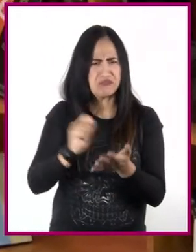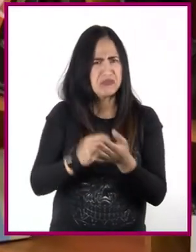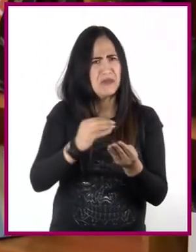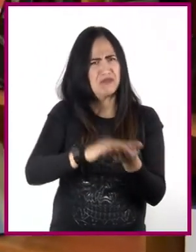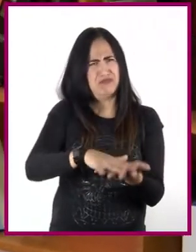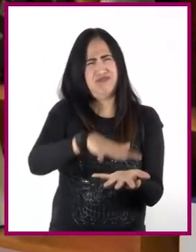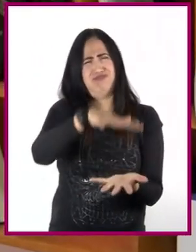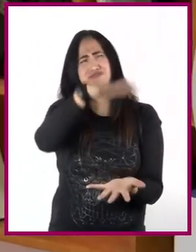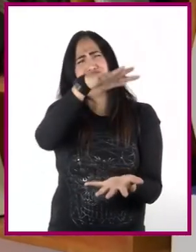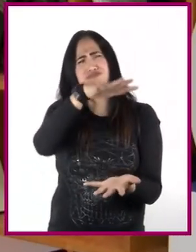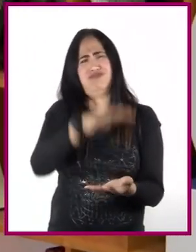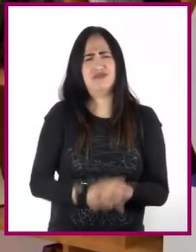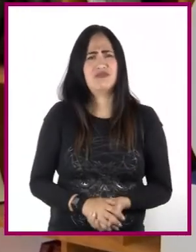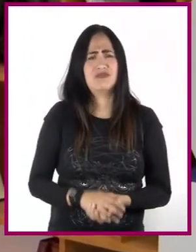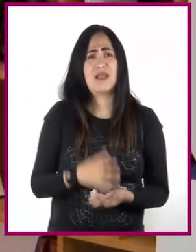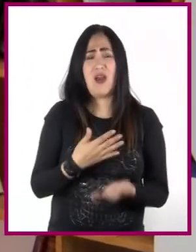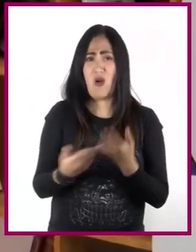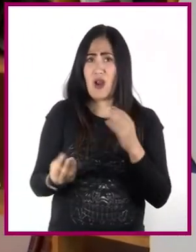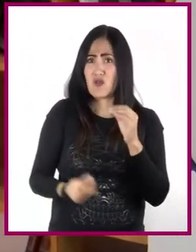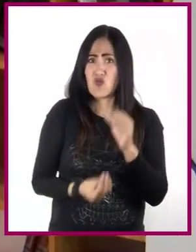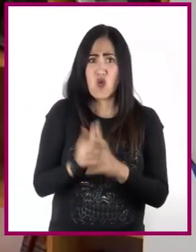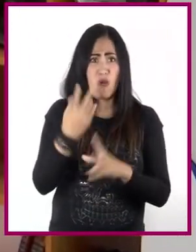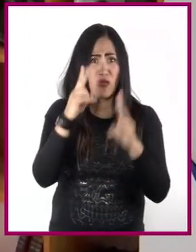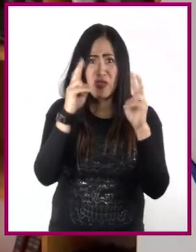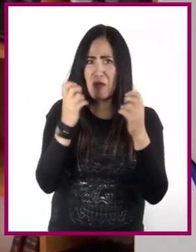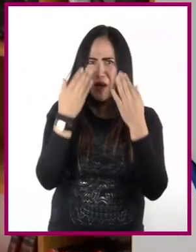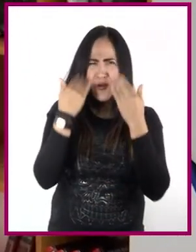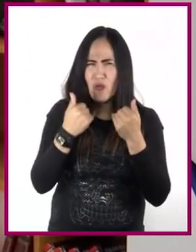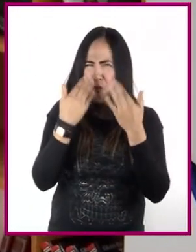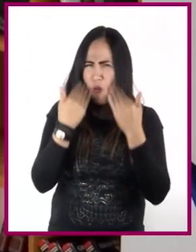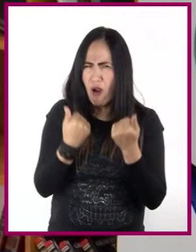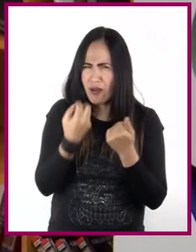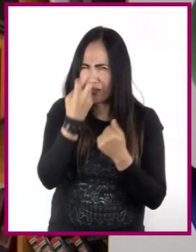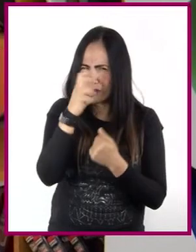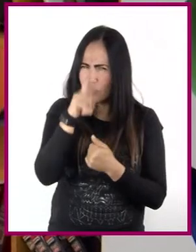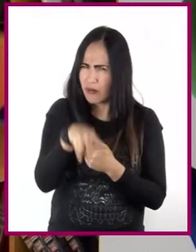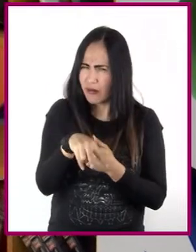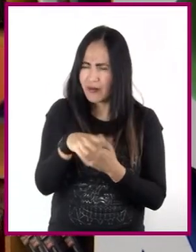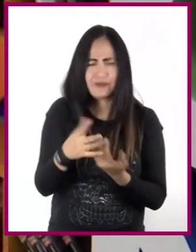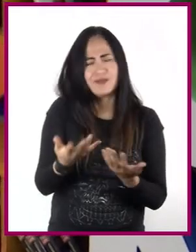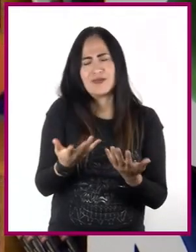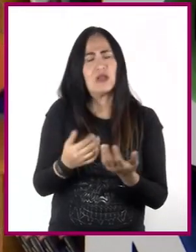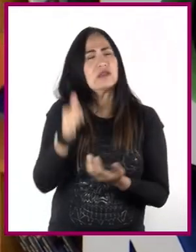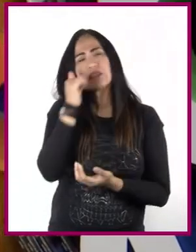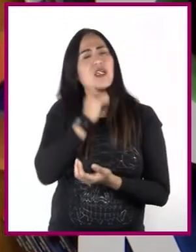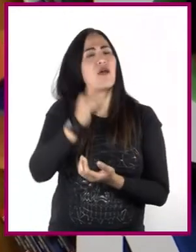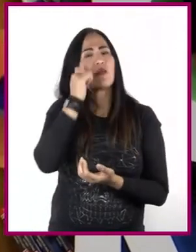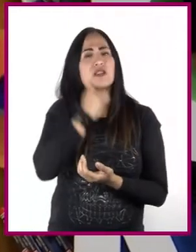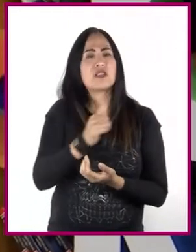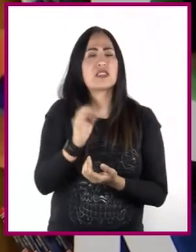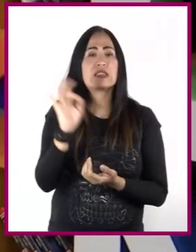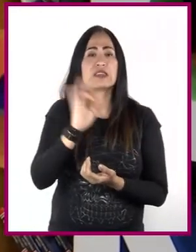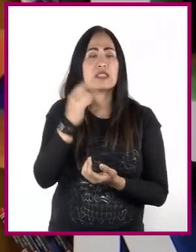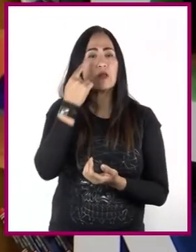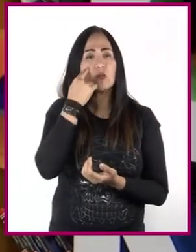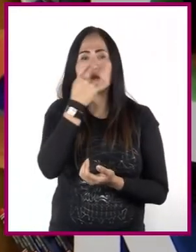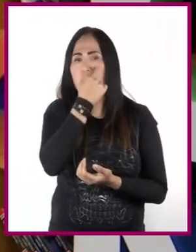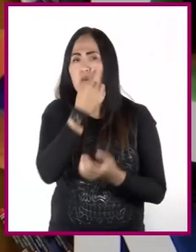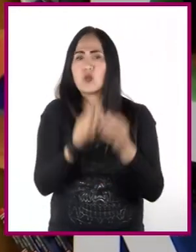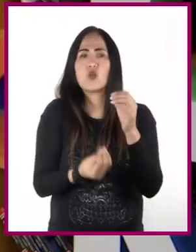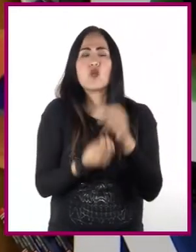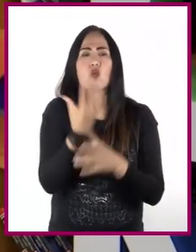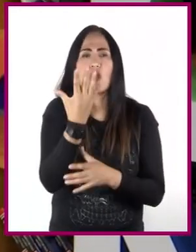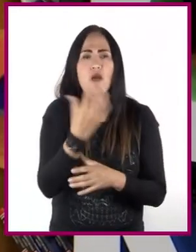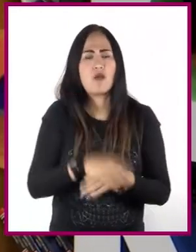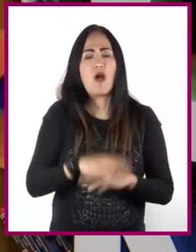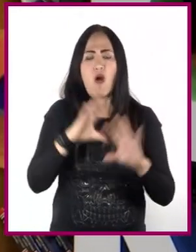no queda nada nuevo bajo el sol? Eso nunca es cierto del todo. Siempre se puede usar un nuevo enfoque,